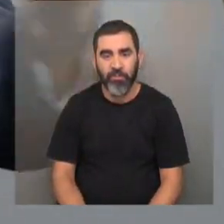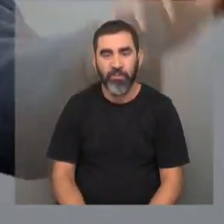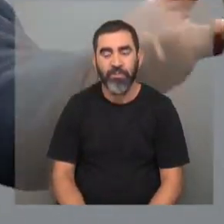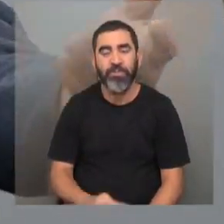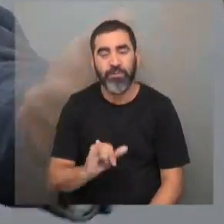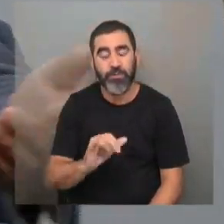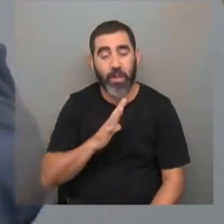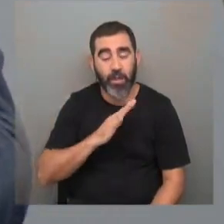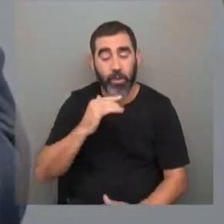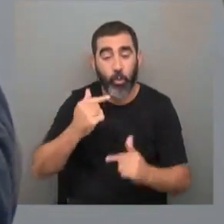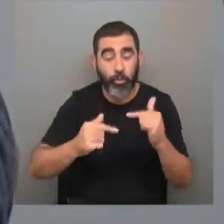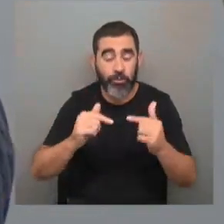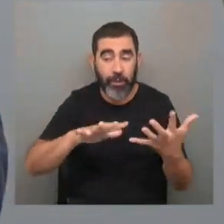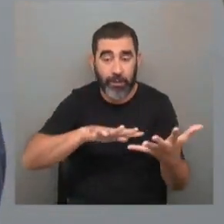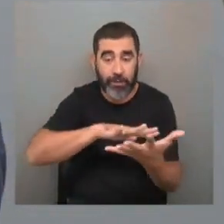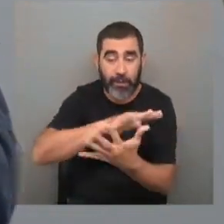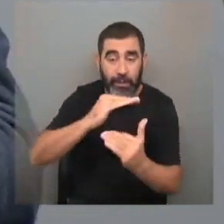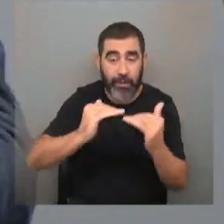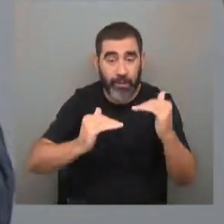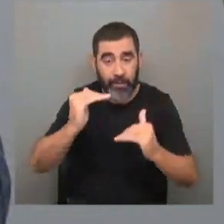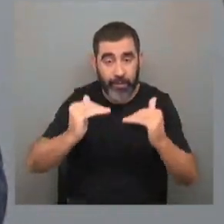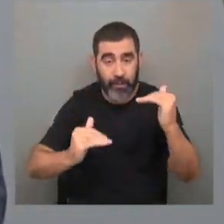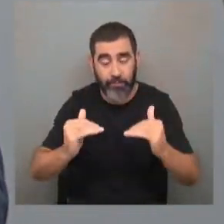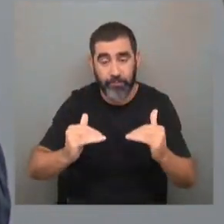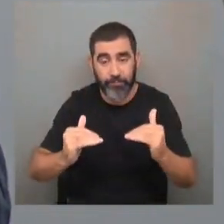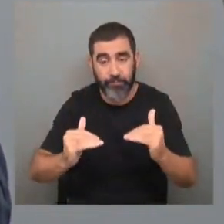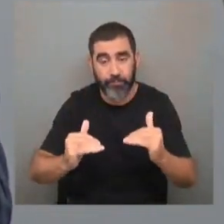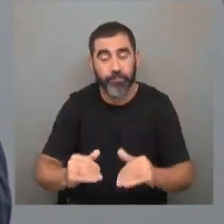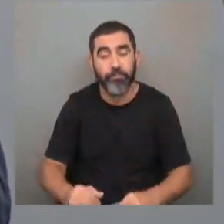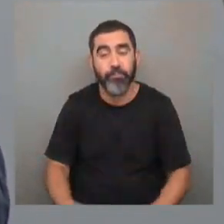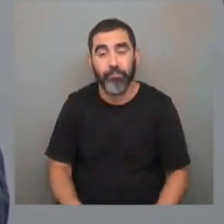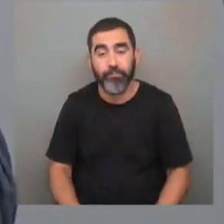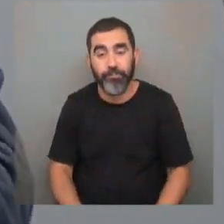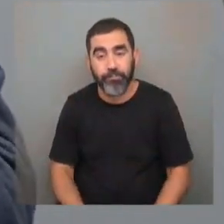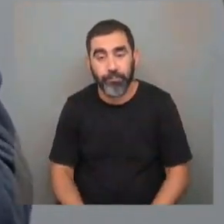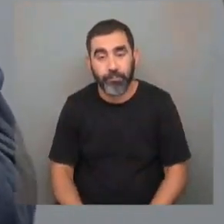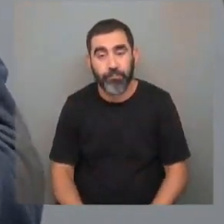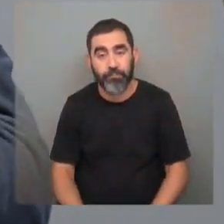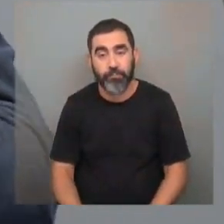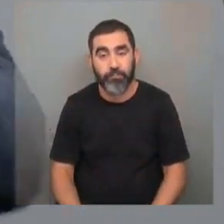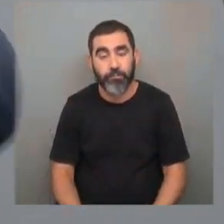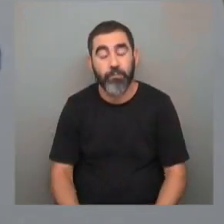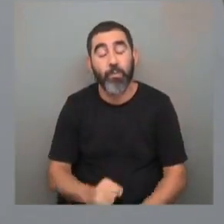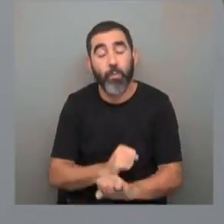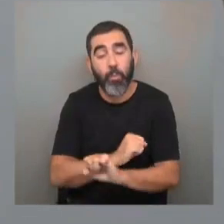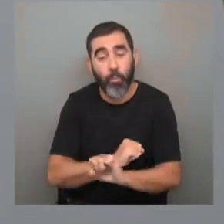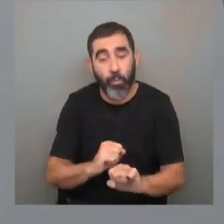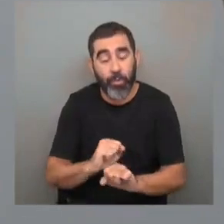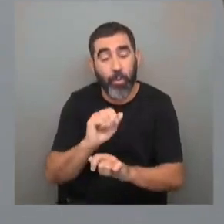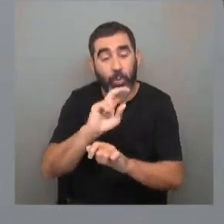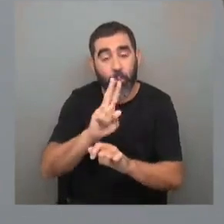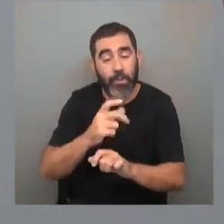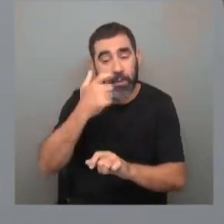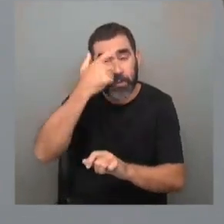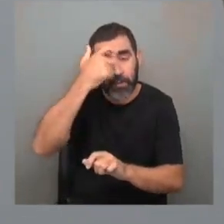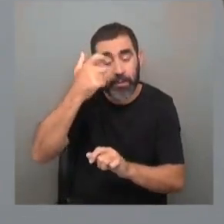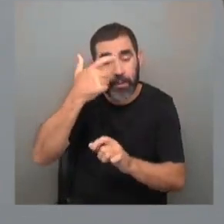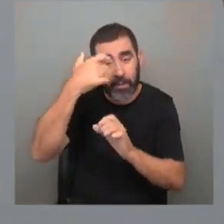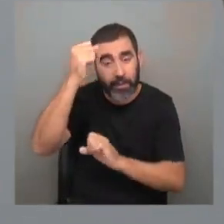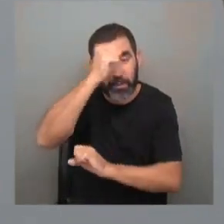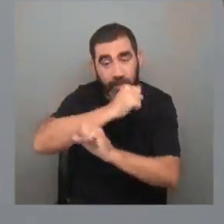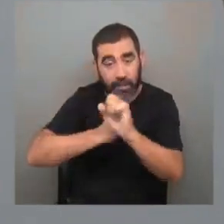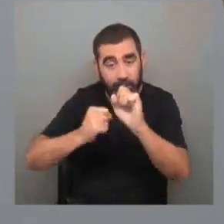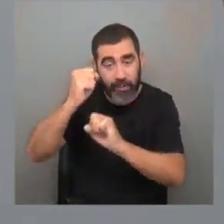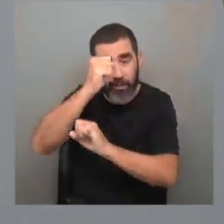son inestables, ponerse en un punto de equilibrio permite utilizar técnicas de ingeniería,